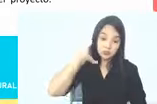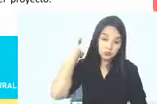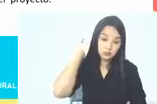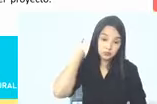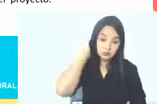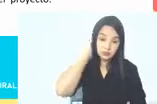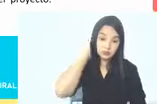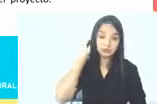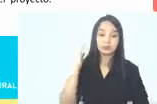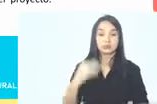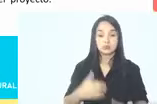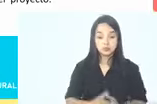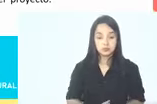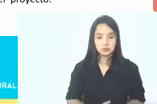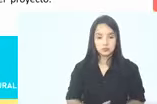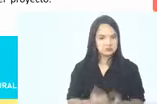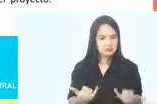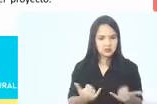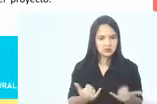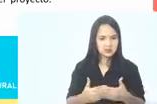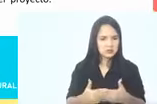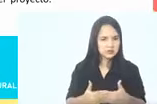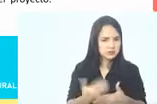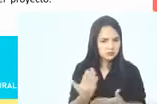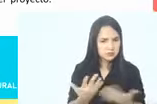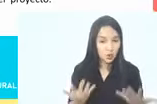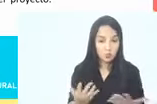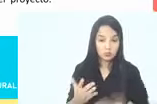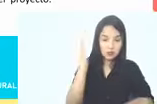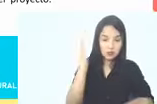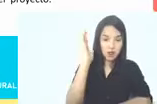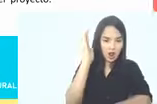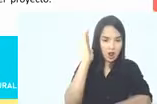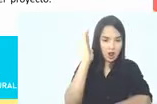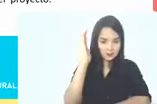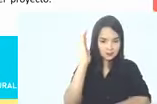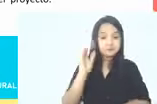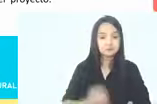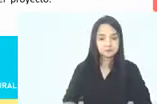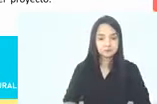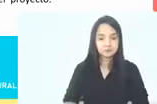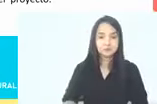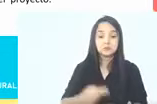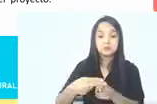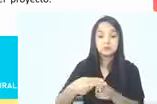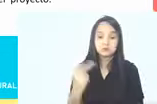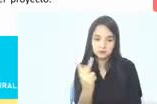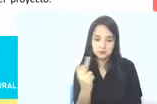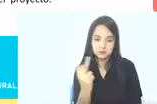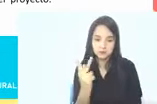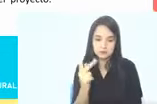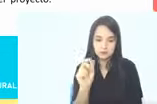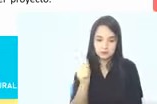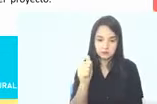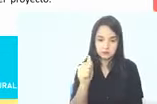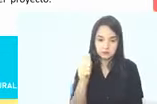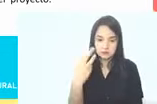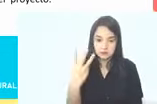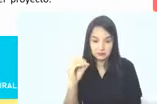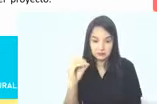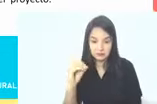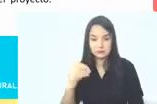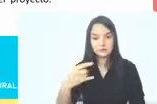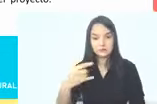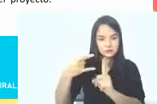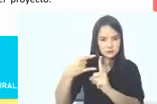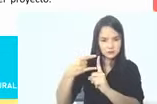diseñado es un formato muy internacional. Al final realizaremos un encuentro con todos los beneficiarios de esta fase del